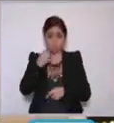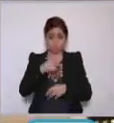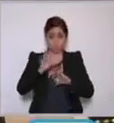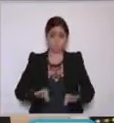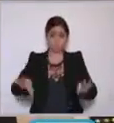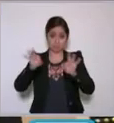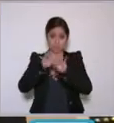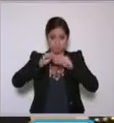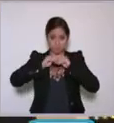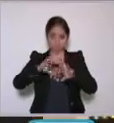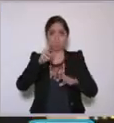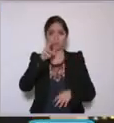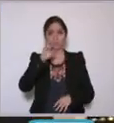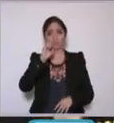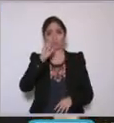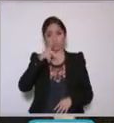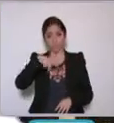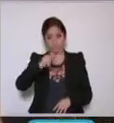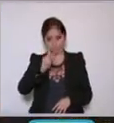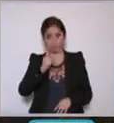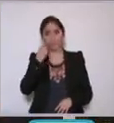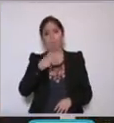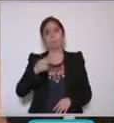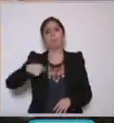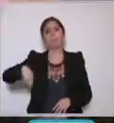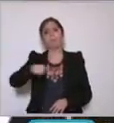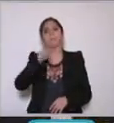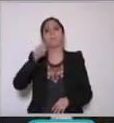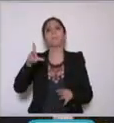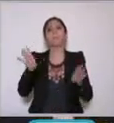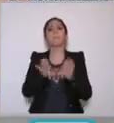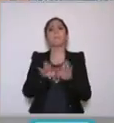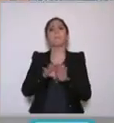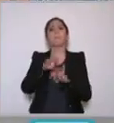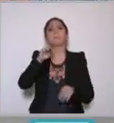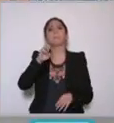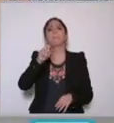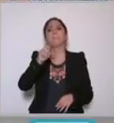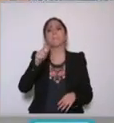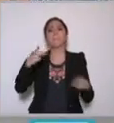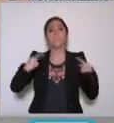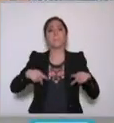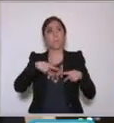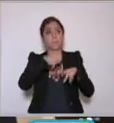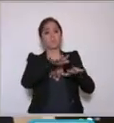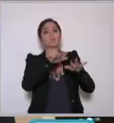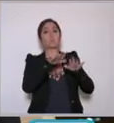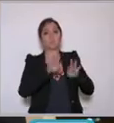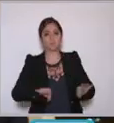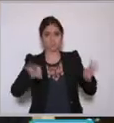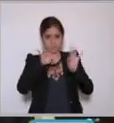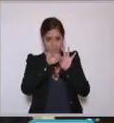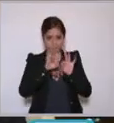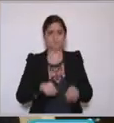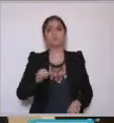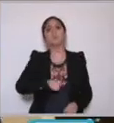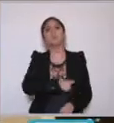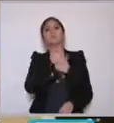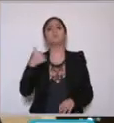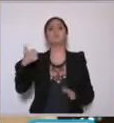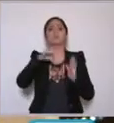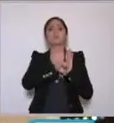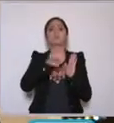ahí en el rock, ¿no? Y te digo, junto con Transmetal son como los abanderados, ¿no? Pues sí. Más importantes. Después tenemos otro